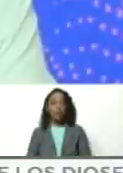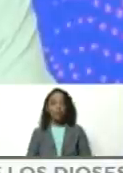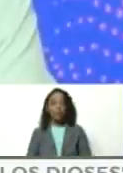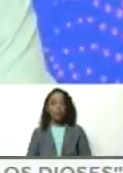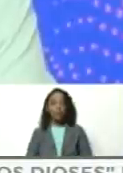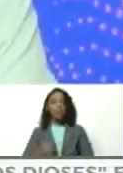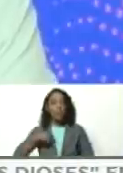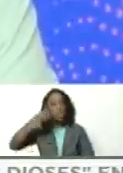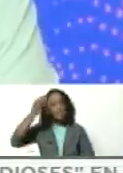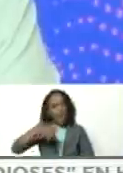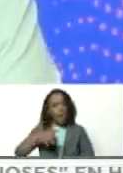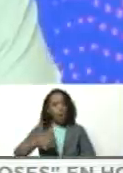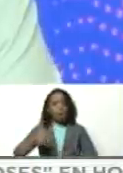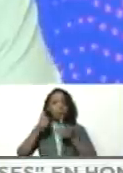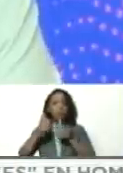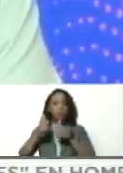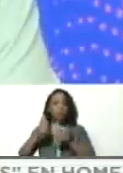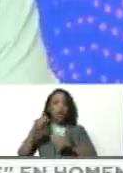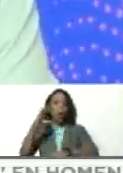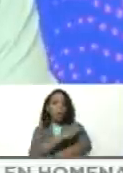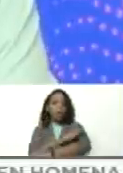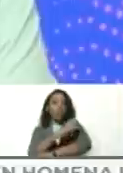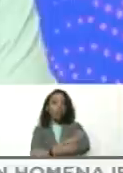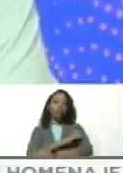Creo que les ha ido bien a la oposición.